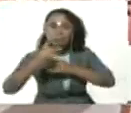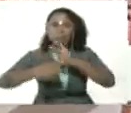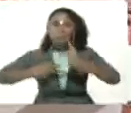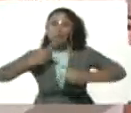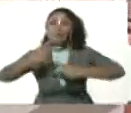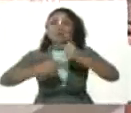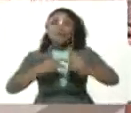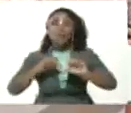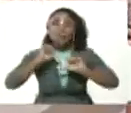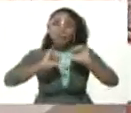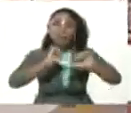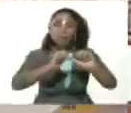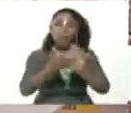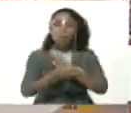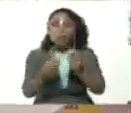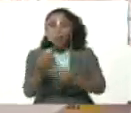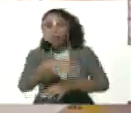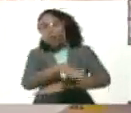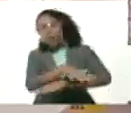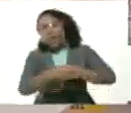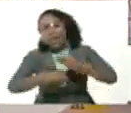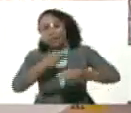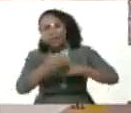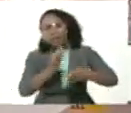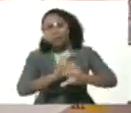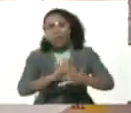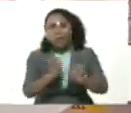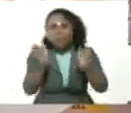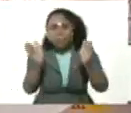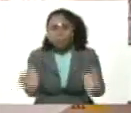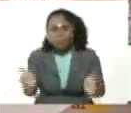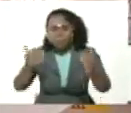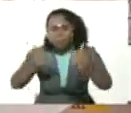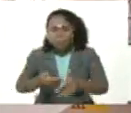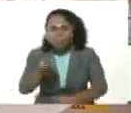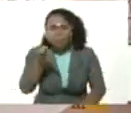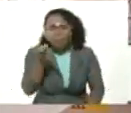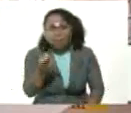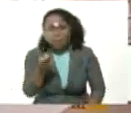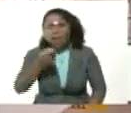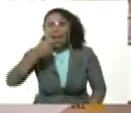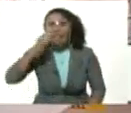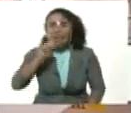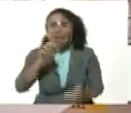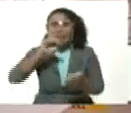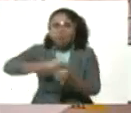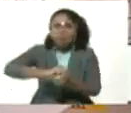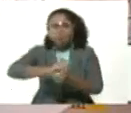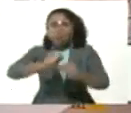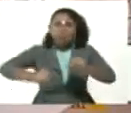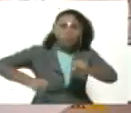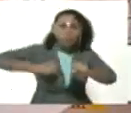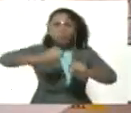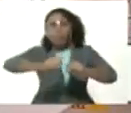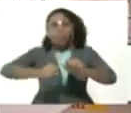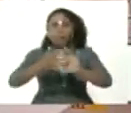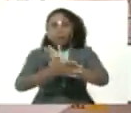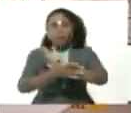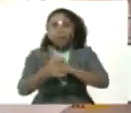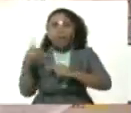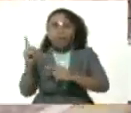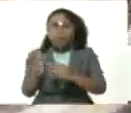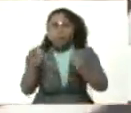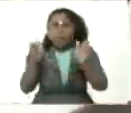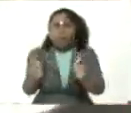de producción, donde vamos a hacer el empaquetado en grano y el café molido. Correcto, acompáñame. Aquí ya están empaquetando,